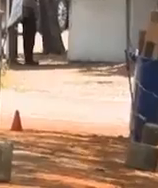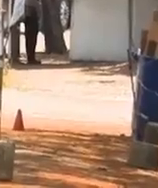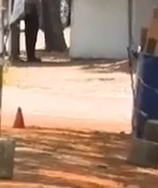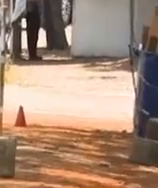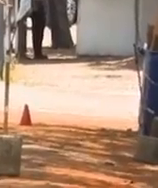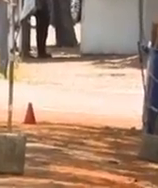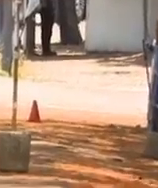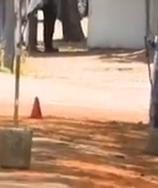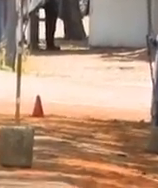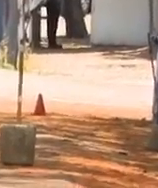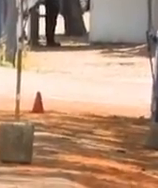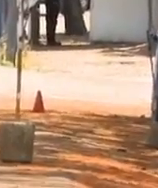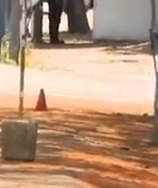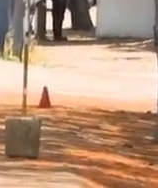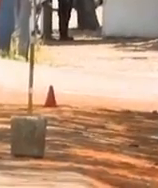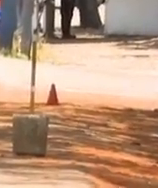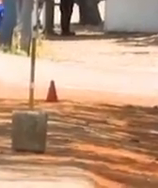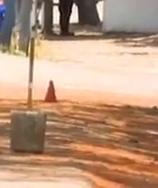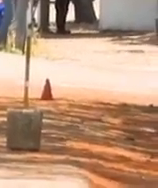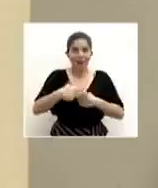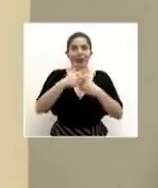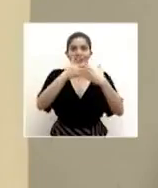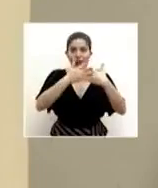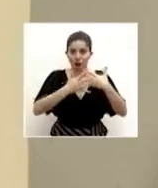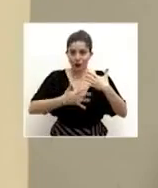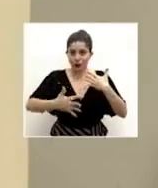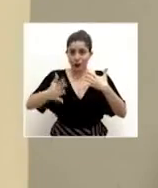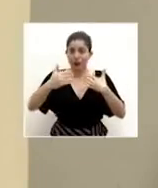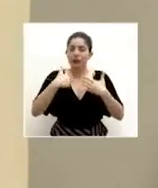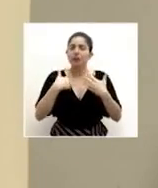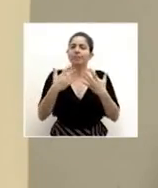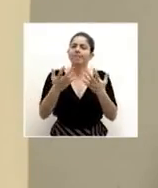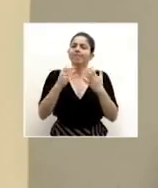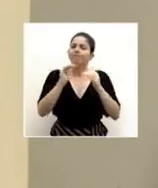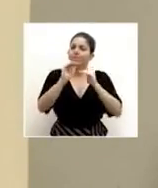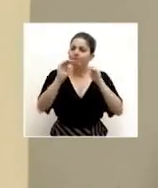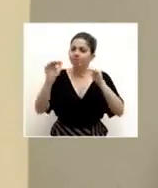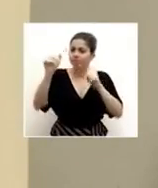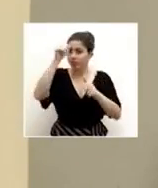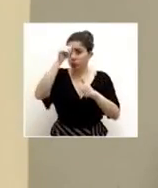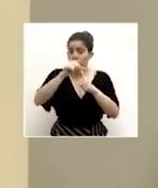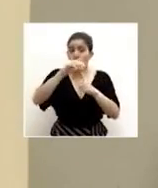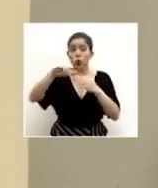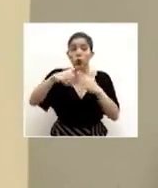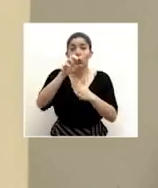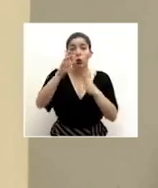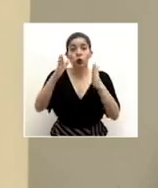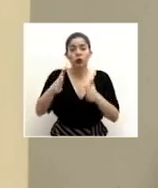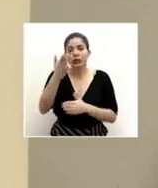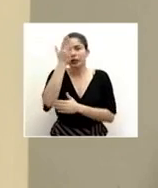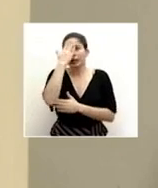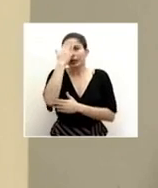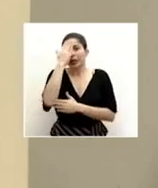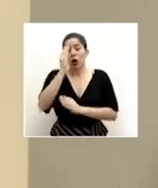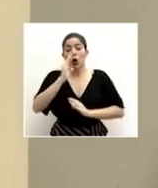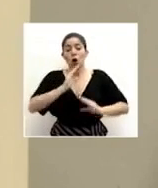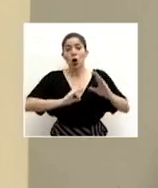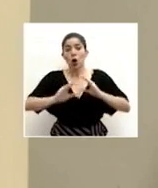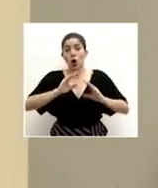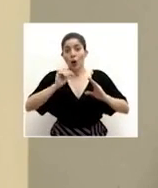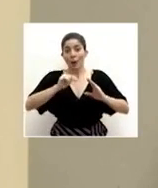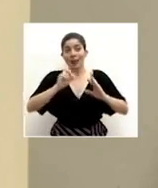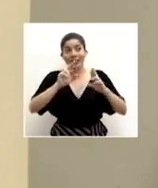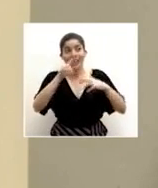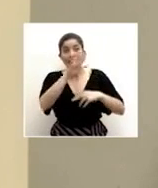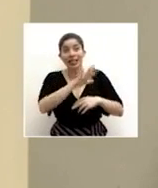que Panamá es el cuarto socio comercial de Costa Rica. Quiero recordarles a los costarricenses la importancia de nuestro comercio